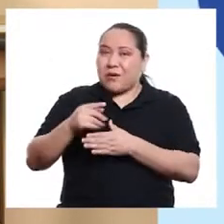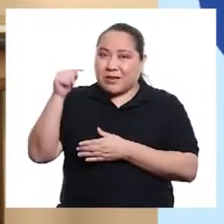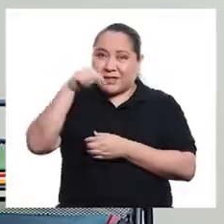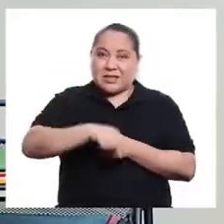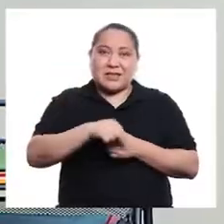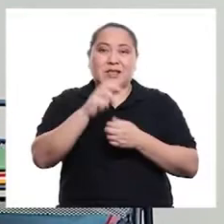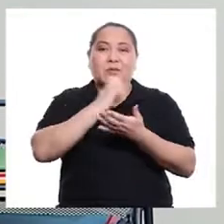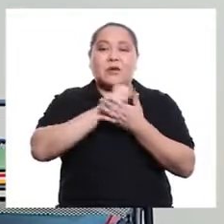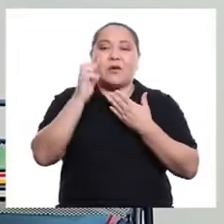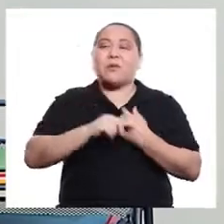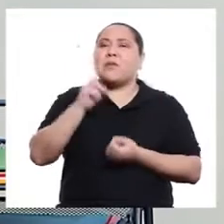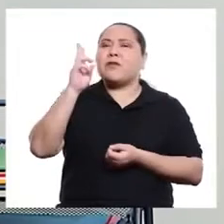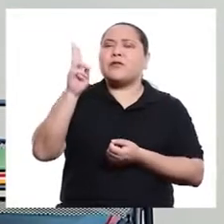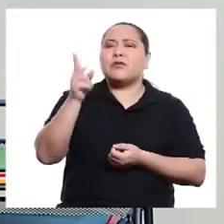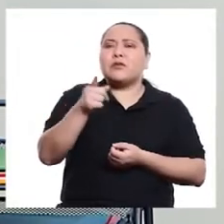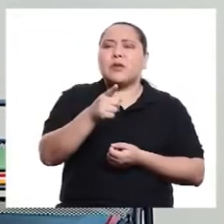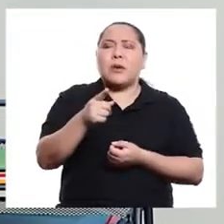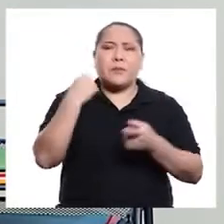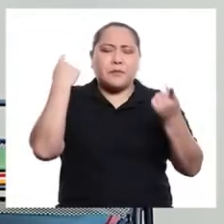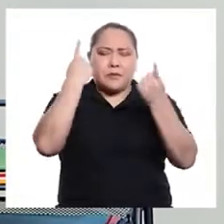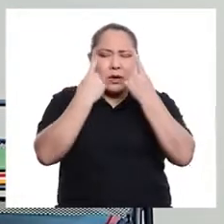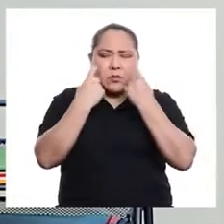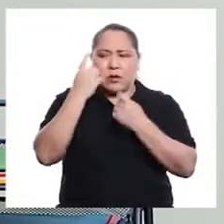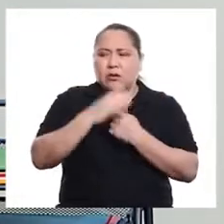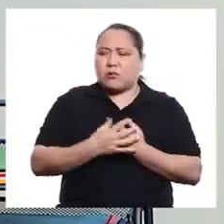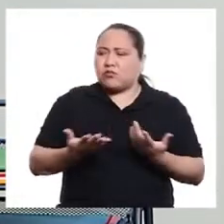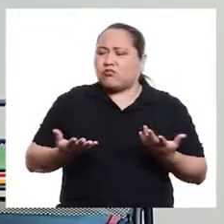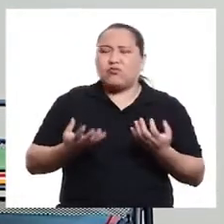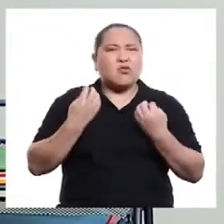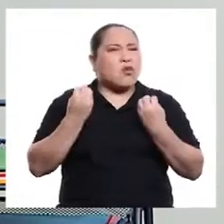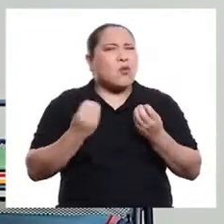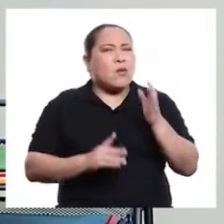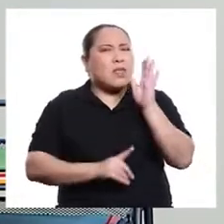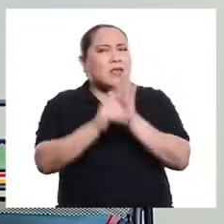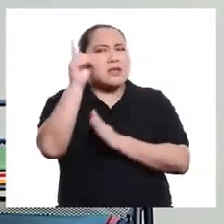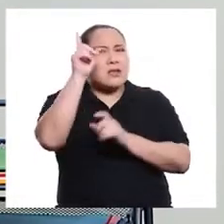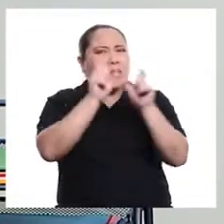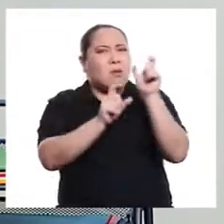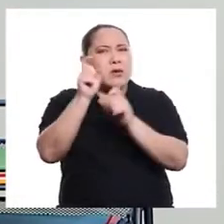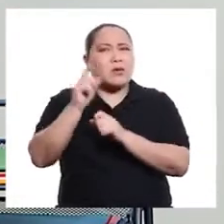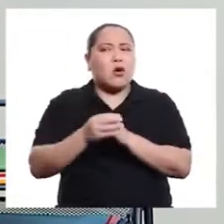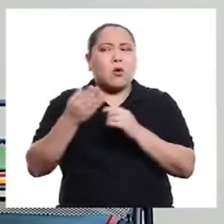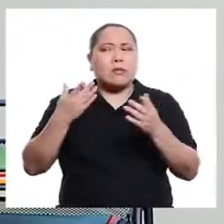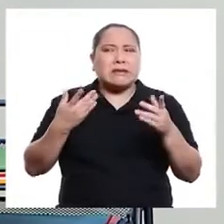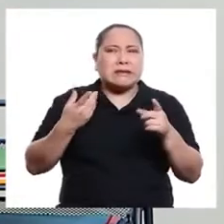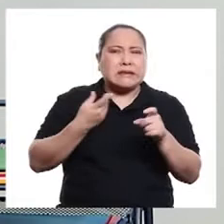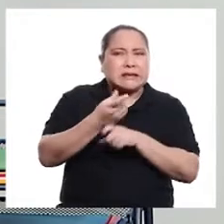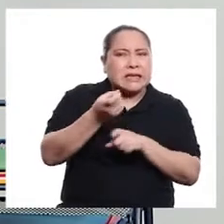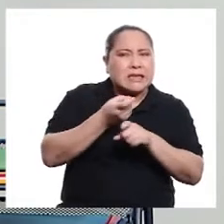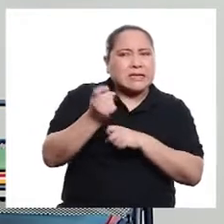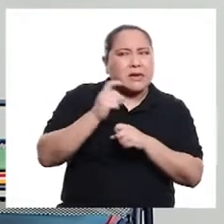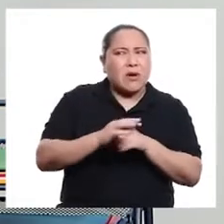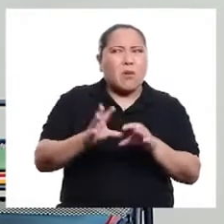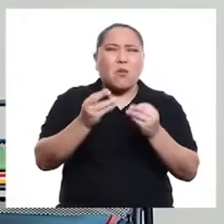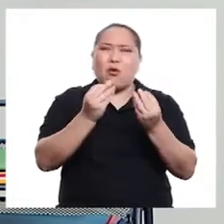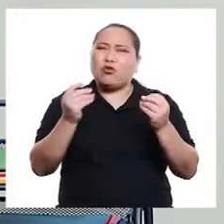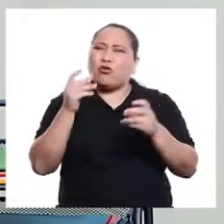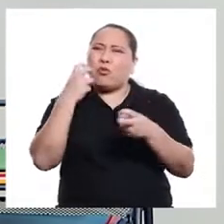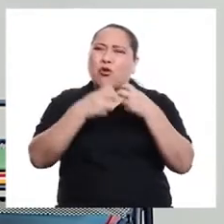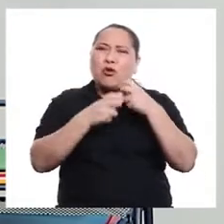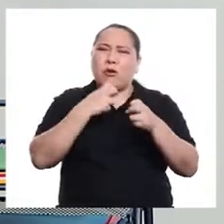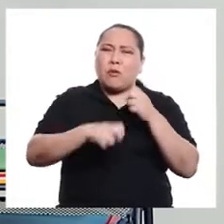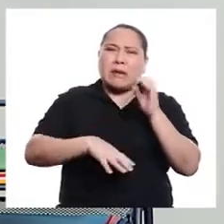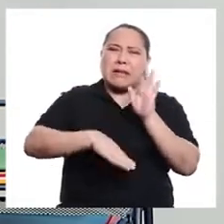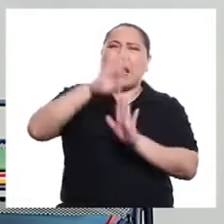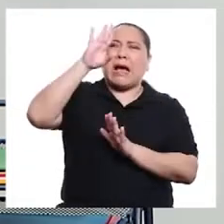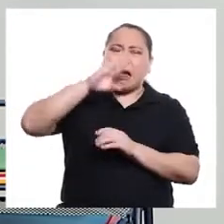hoy. Profesora, nos preguntábamos sobre el desarrollo humano y cómo se ve afectado por los índices altos de inseguridad ciudadana. ¿Qué